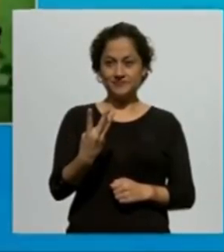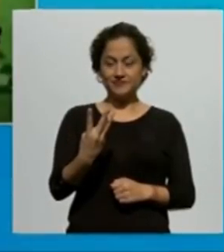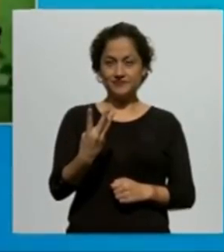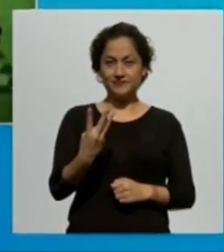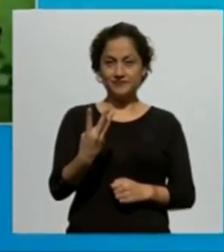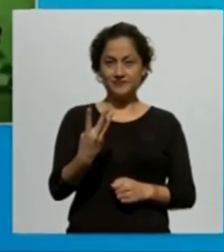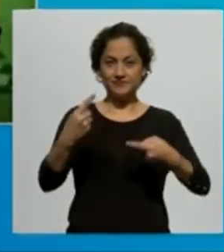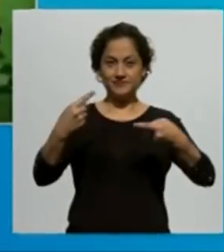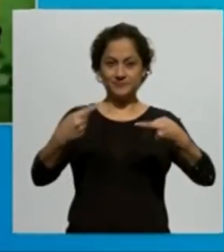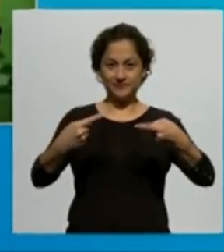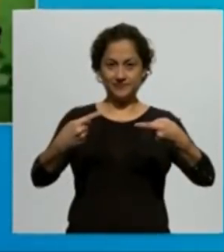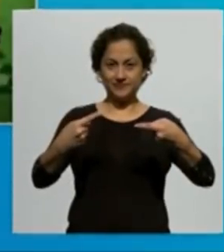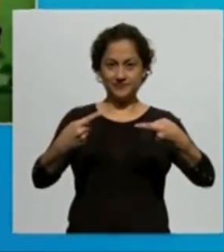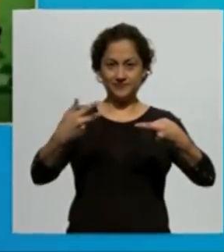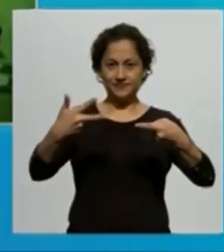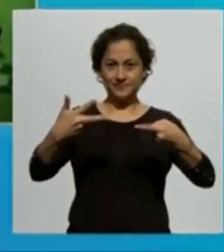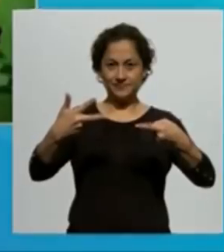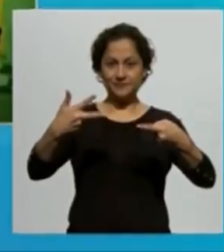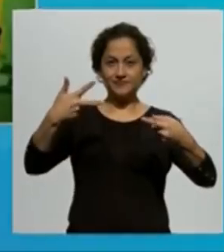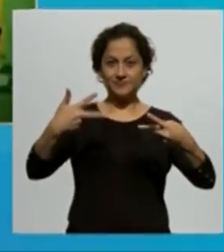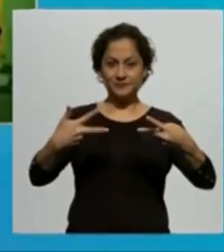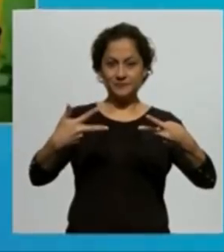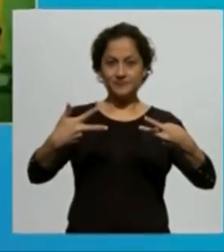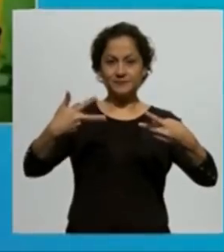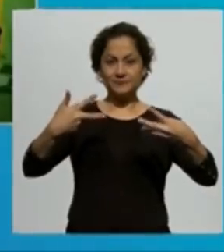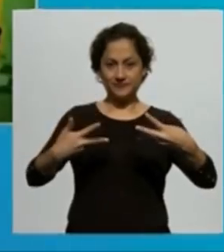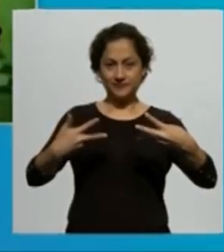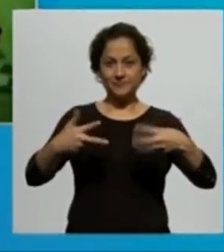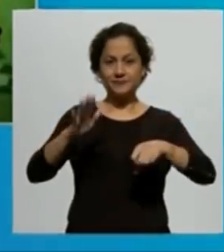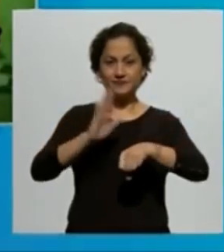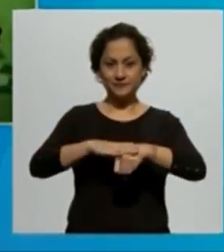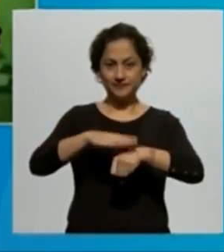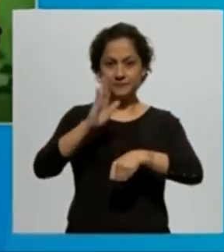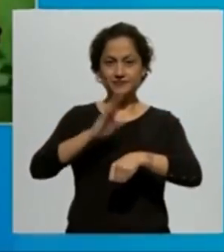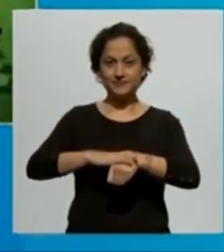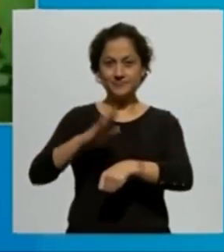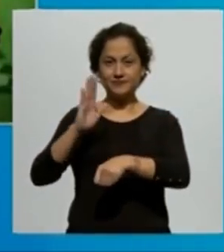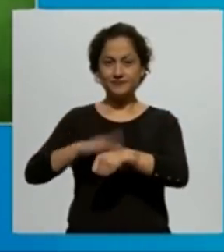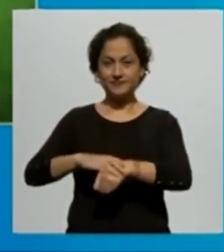Son 8 más 8 más 8.